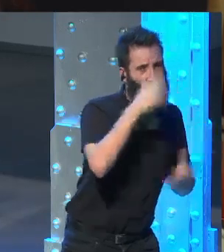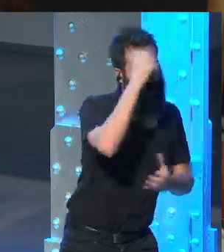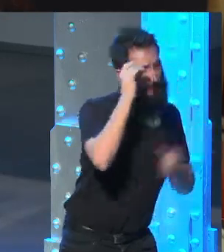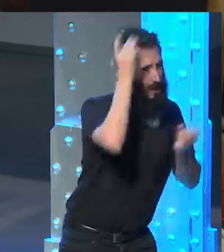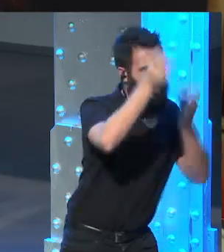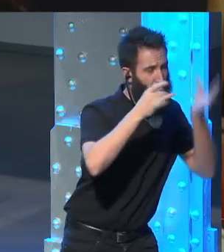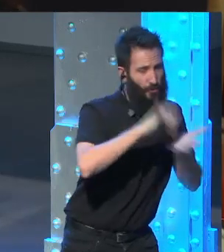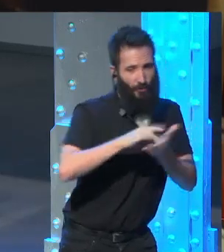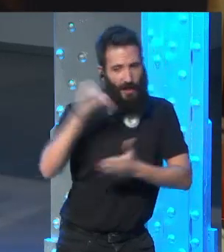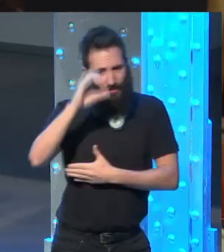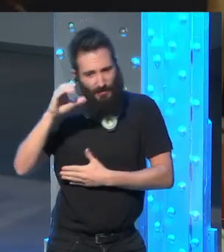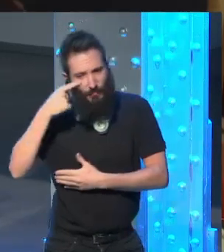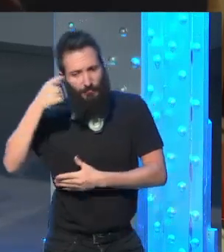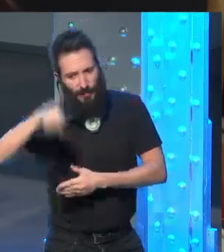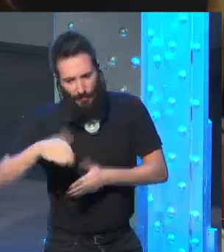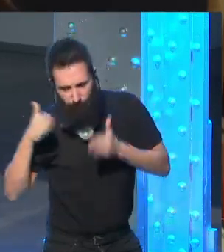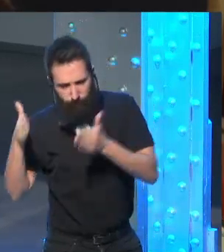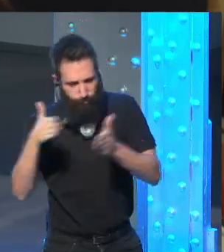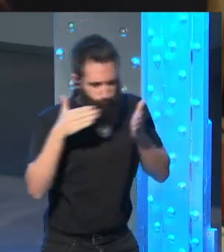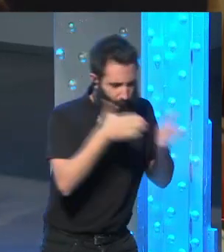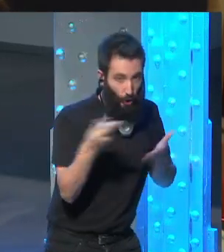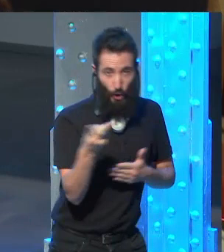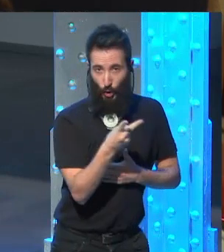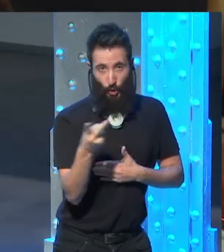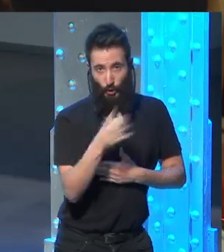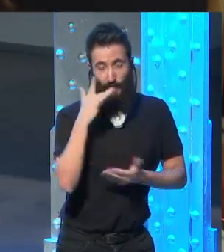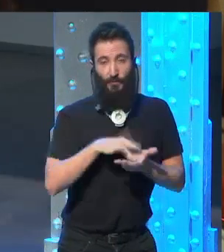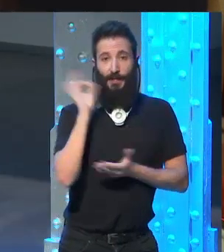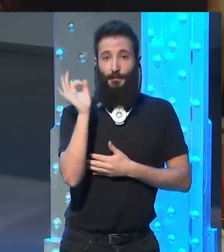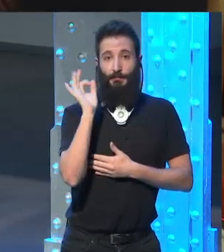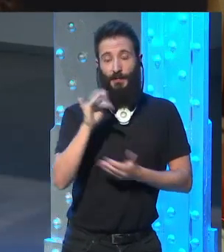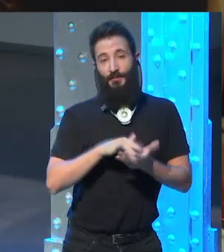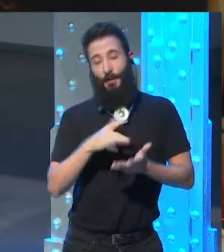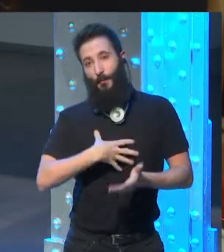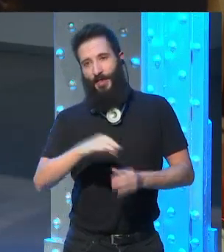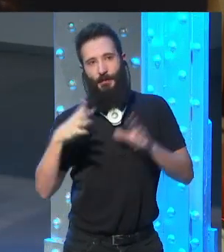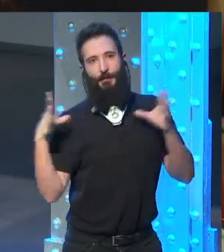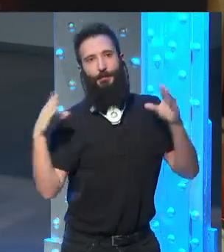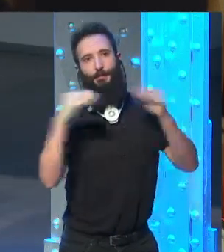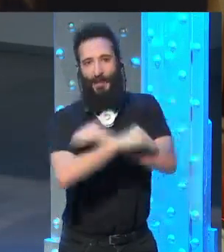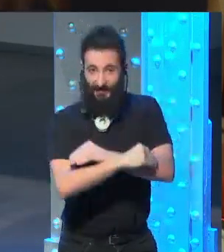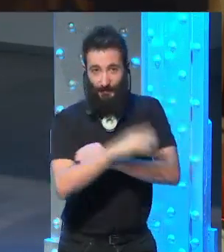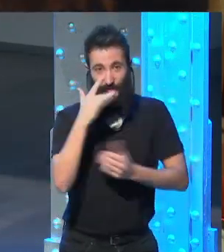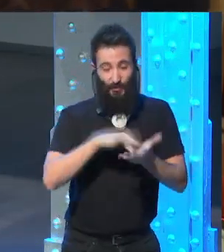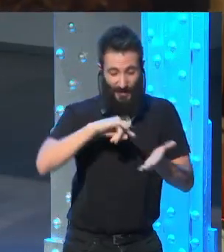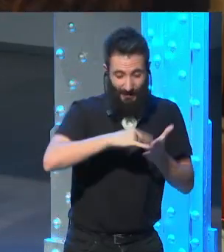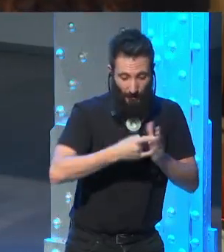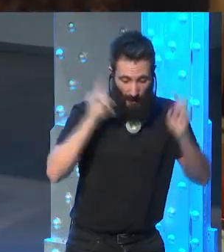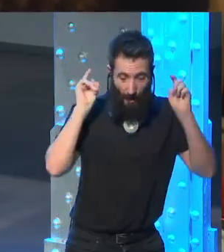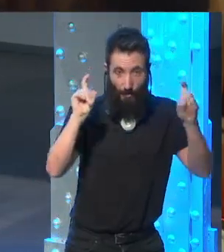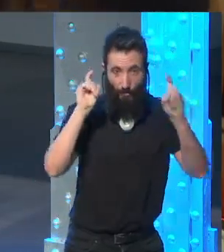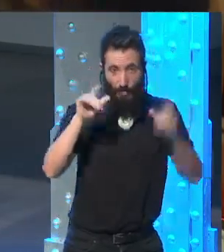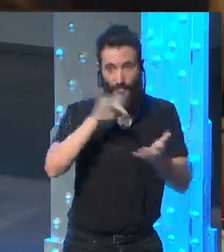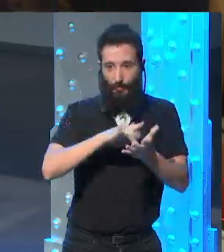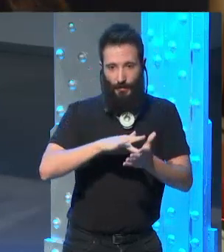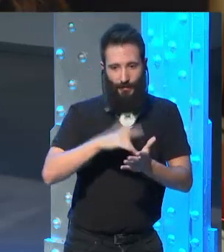interés científico. Entonces sí que es verdad que a lo mejor no estáis de acuerdo conmigo, pero los sistemas educativos te